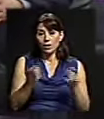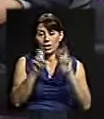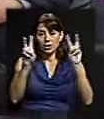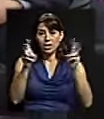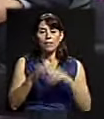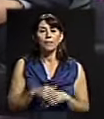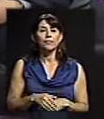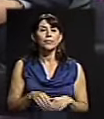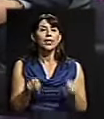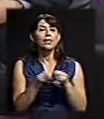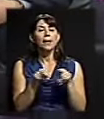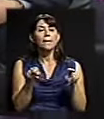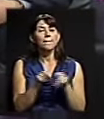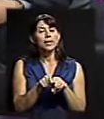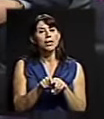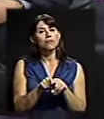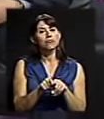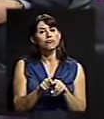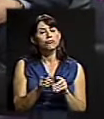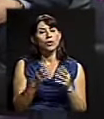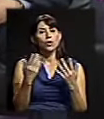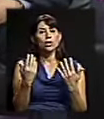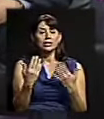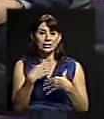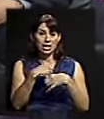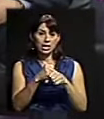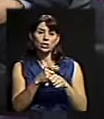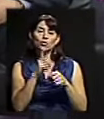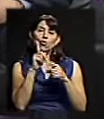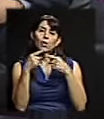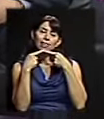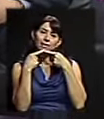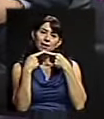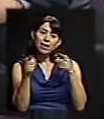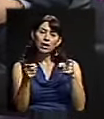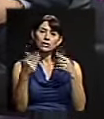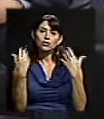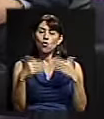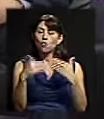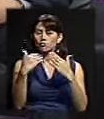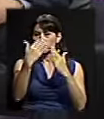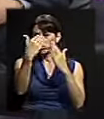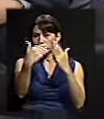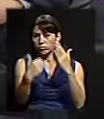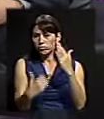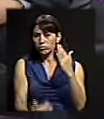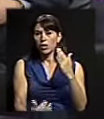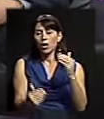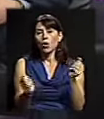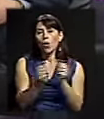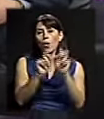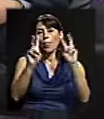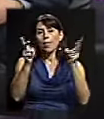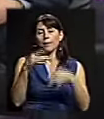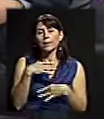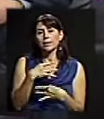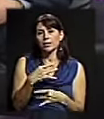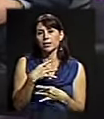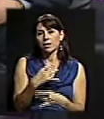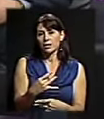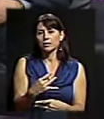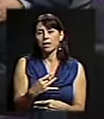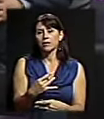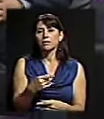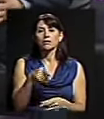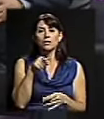una declaración muy grande con puntos muy interesantes donde se se